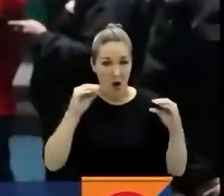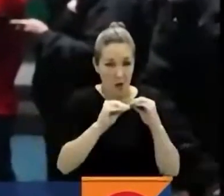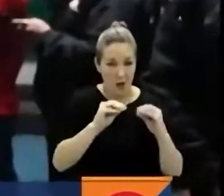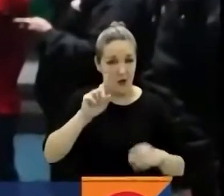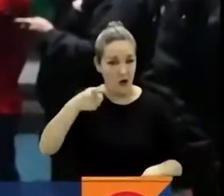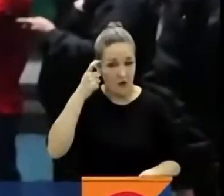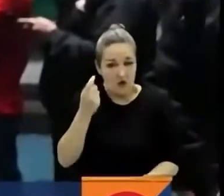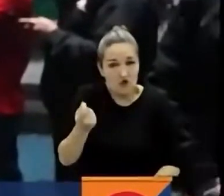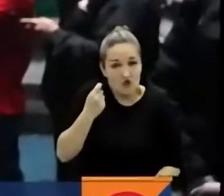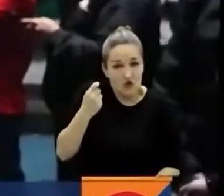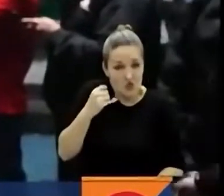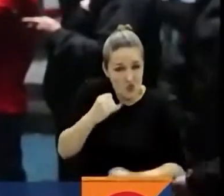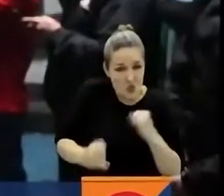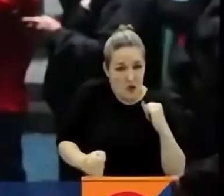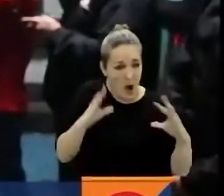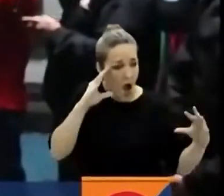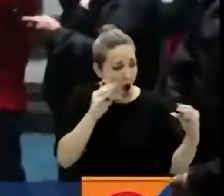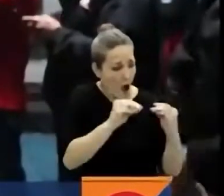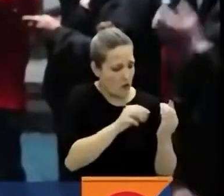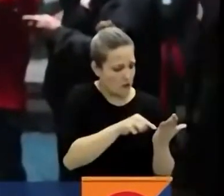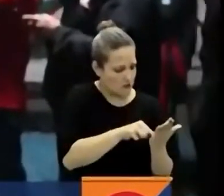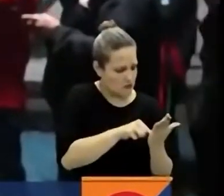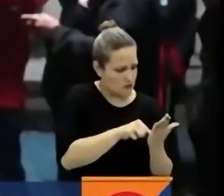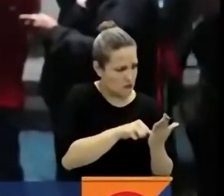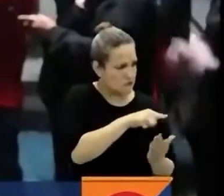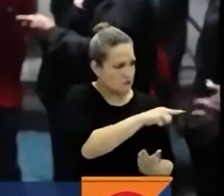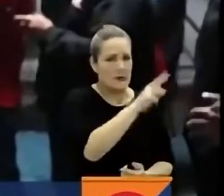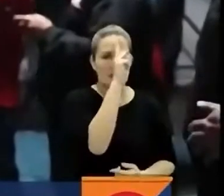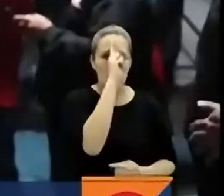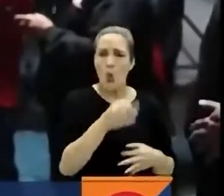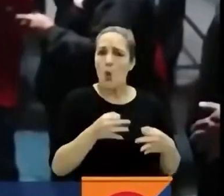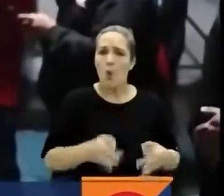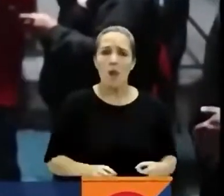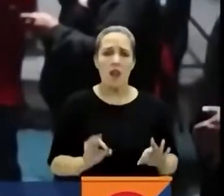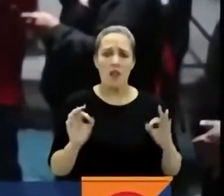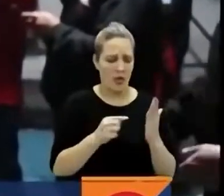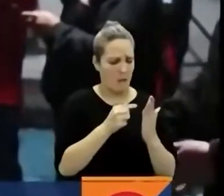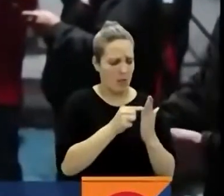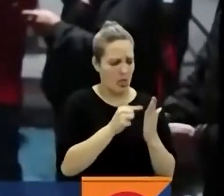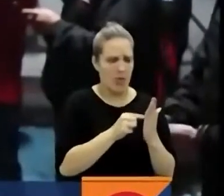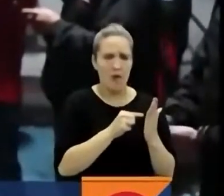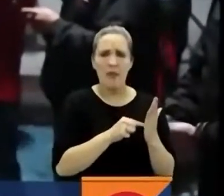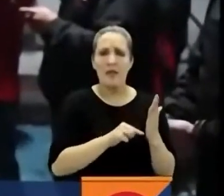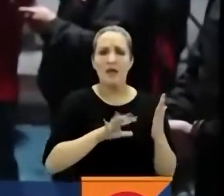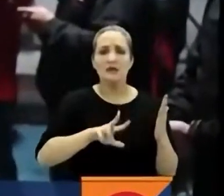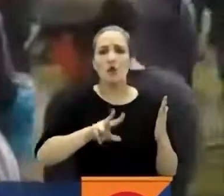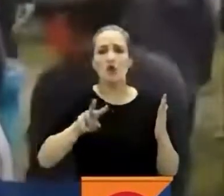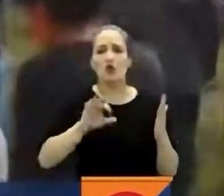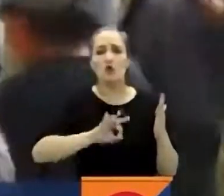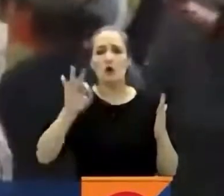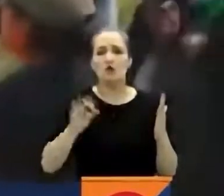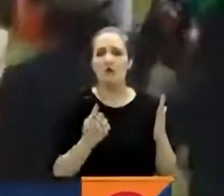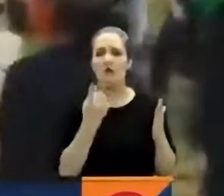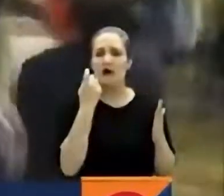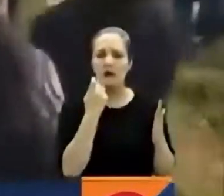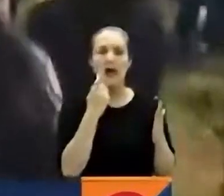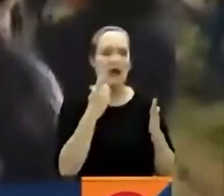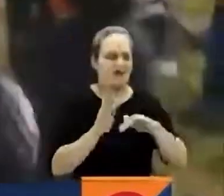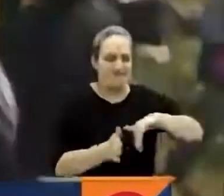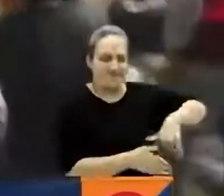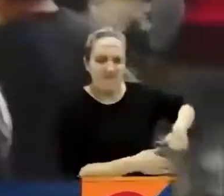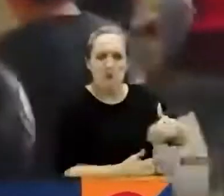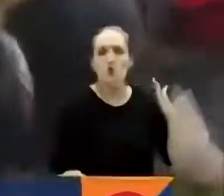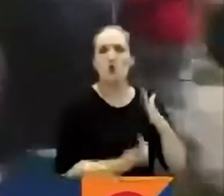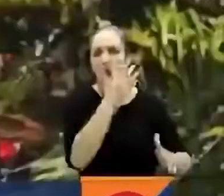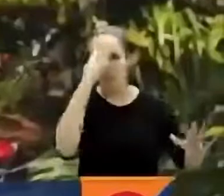último gobierno. Encontramos un incumplimiento de cerca del 52% de los compromisos. Prada insistió en la necesidad de